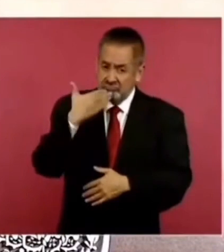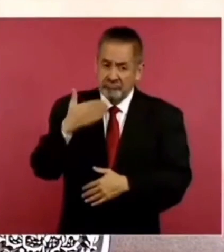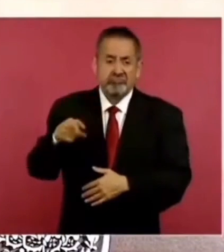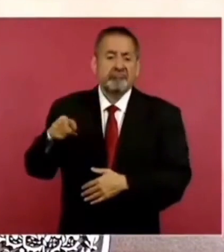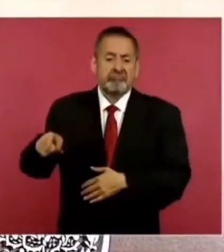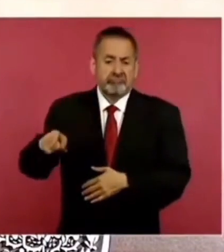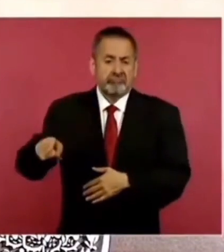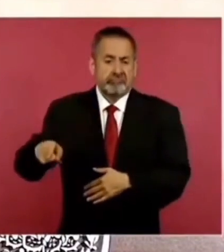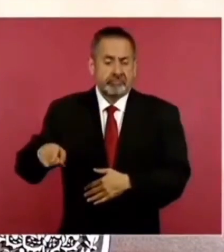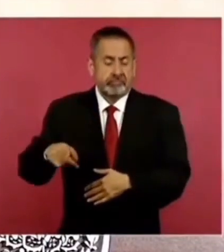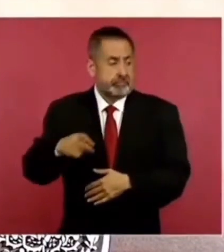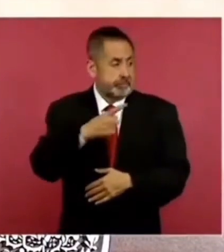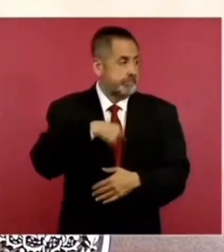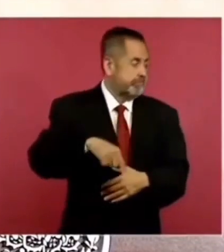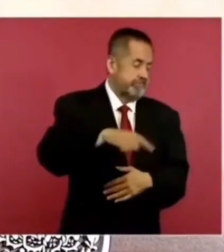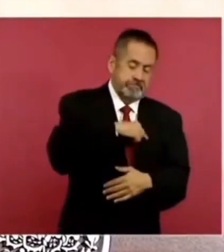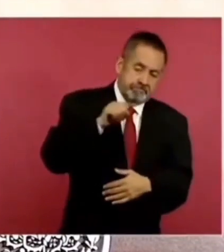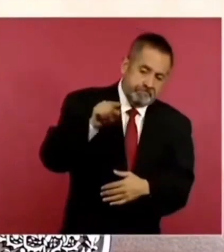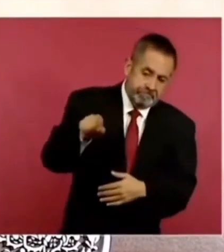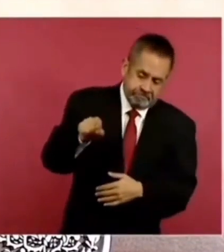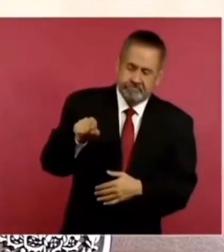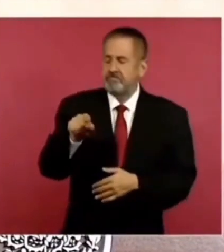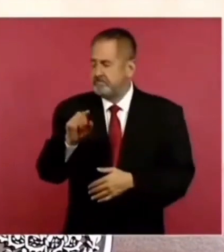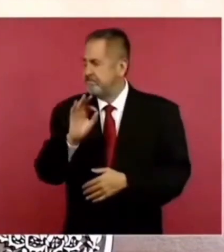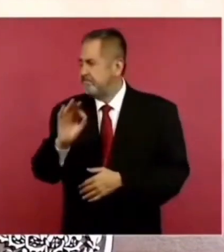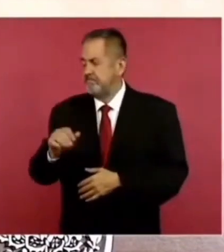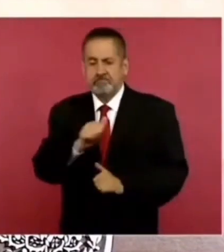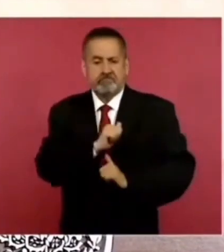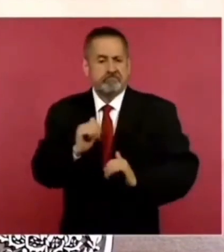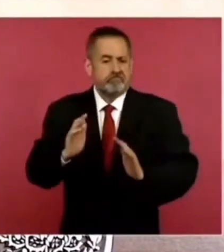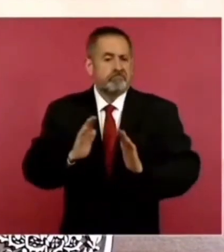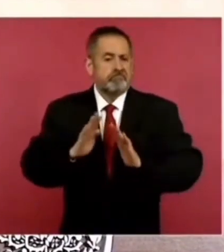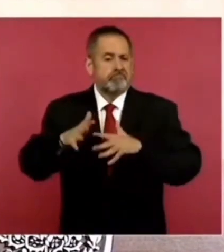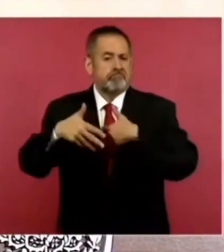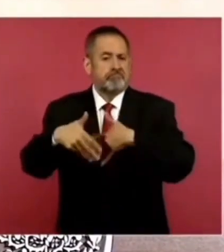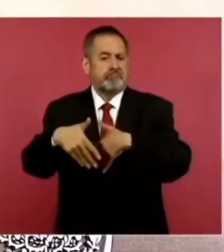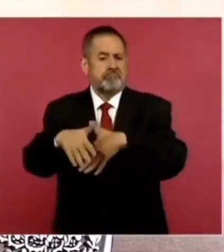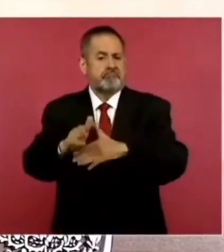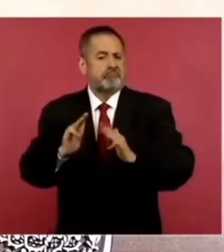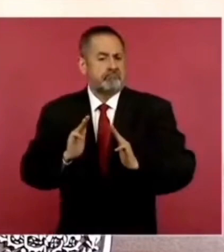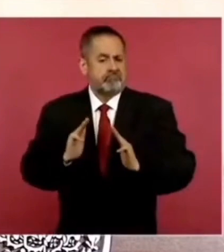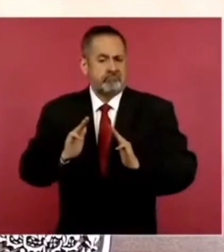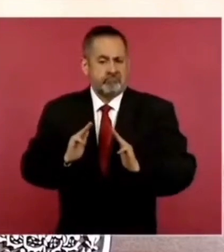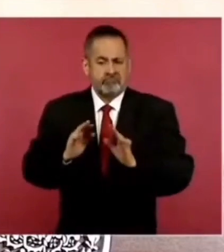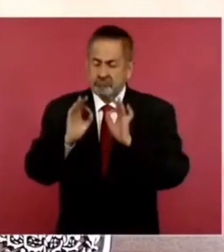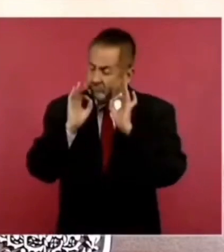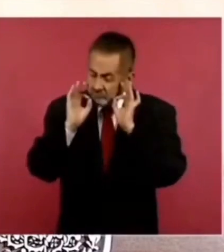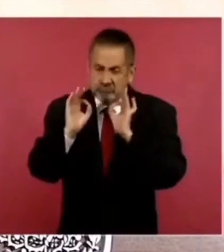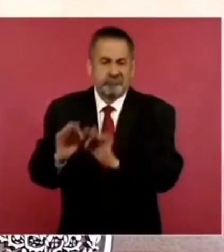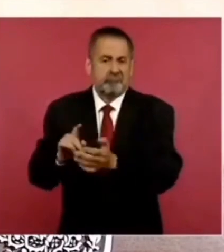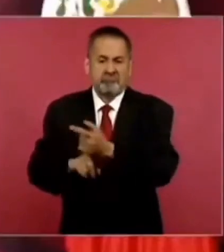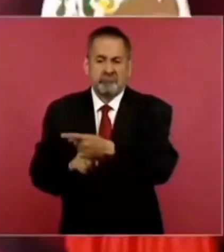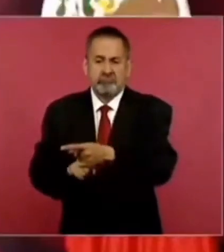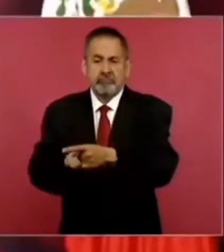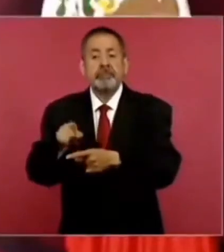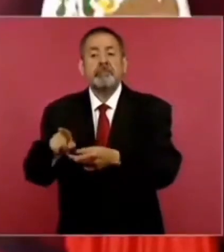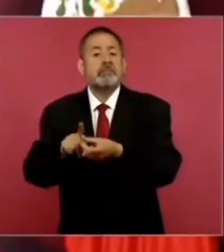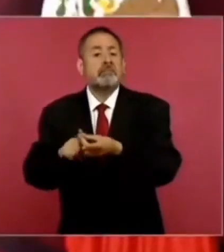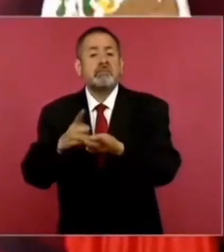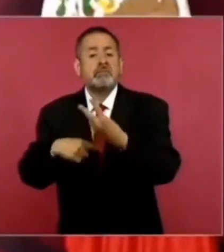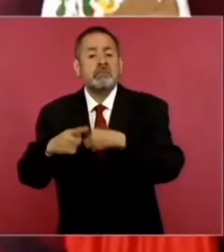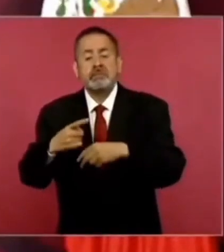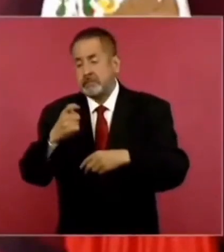y debemos de tomar en cuenta que el ejército mexicano surge de un movimiento